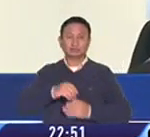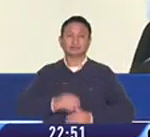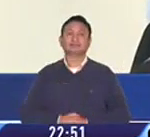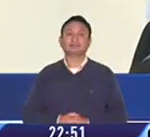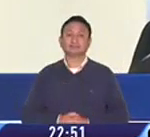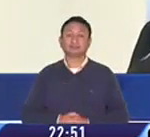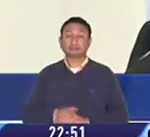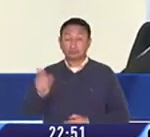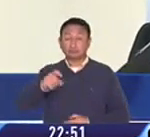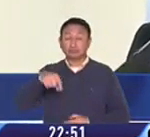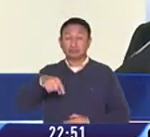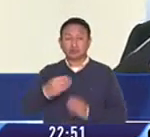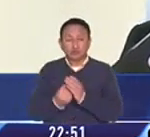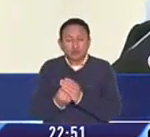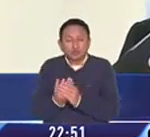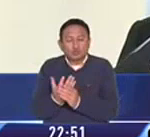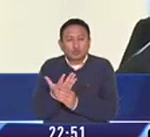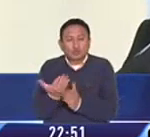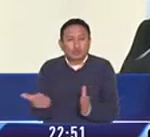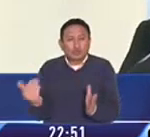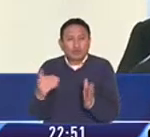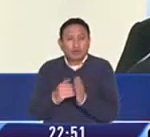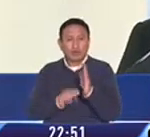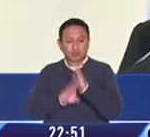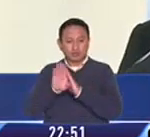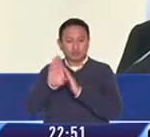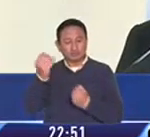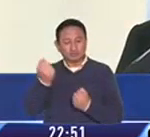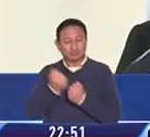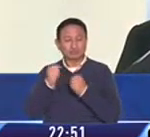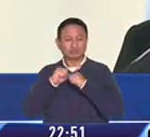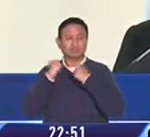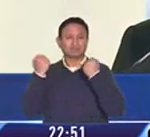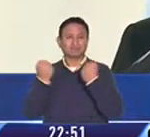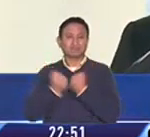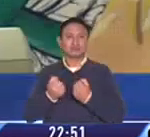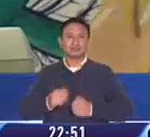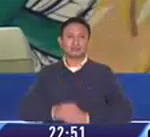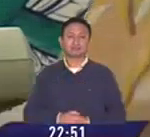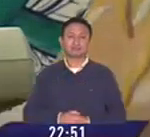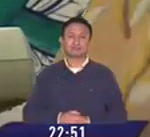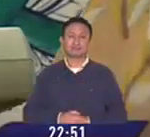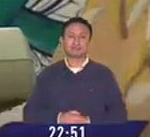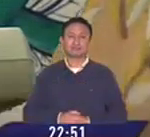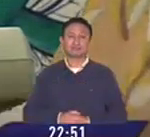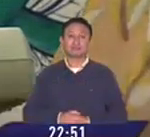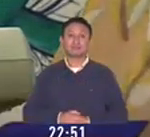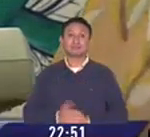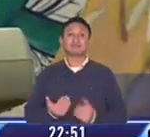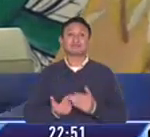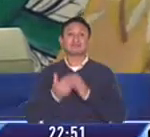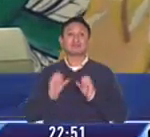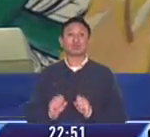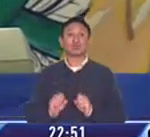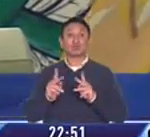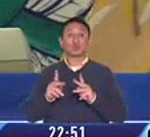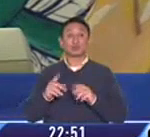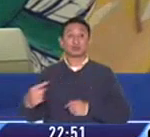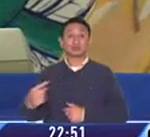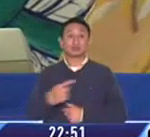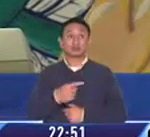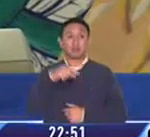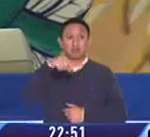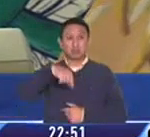Porque necesita retoñar, florecer y ser un aporte para la sociedad, para el país. Una oportunidad para levantar la voz de